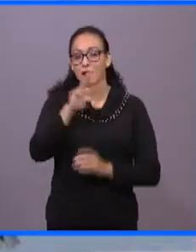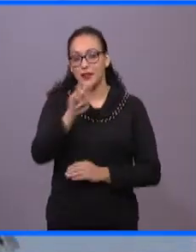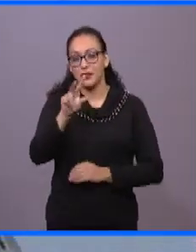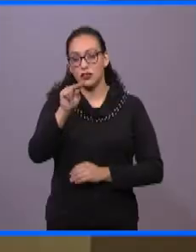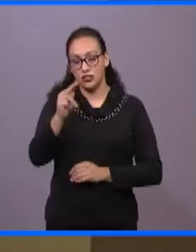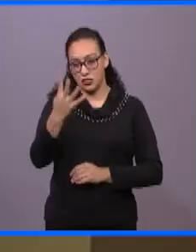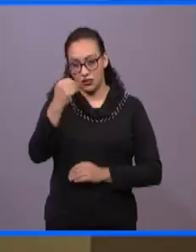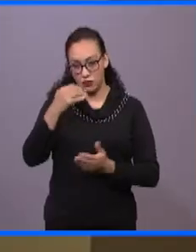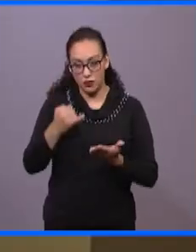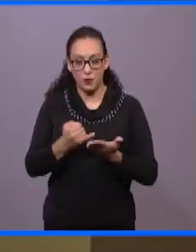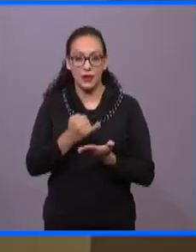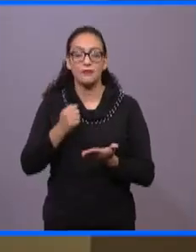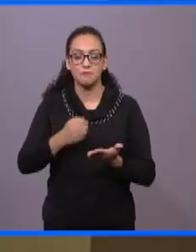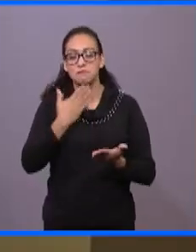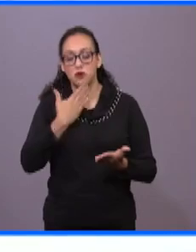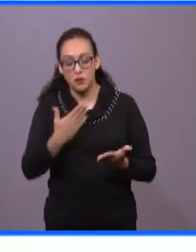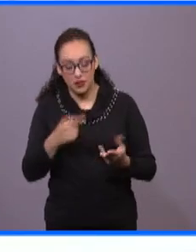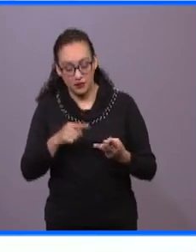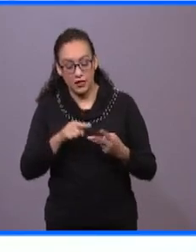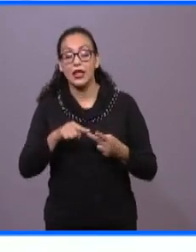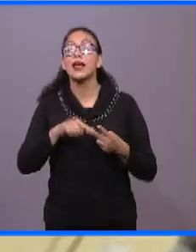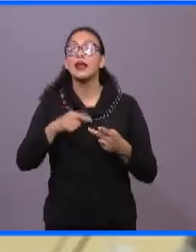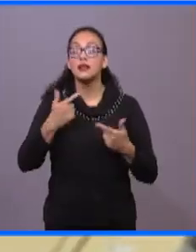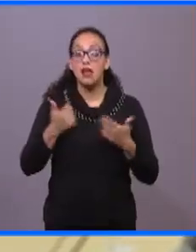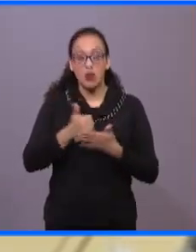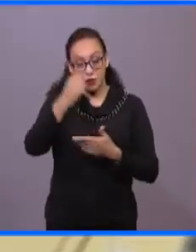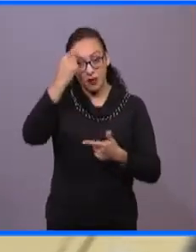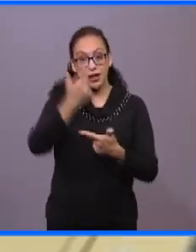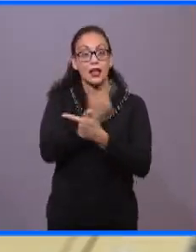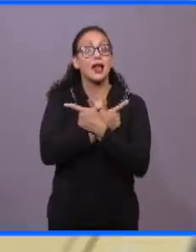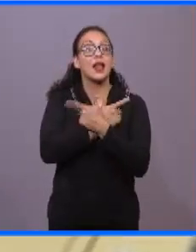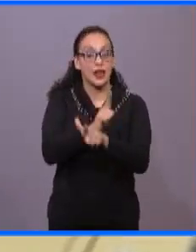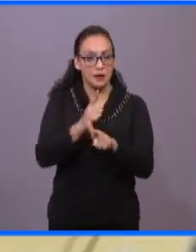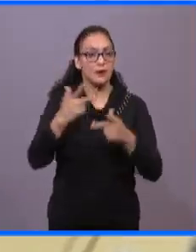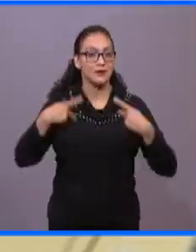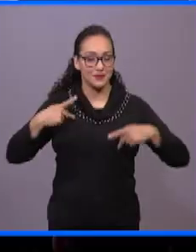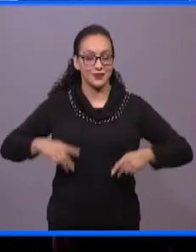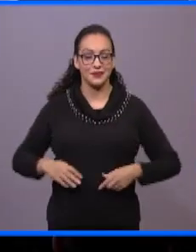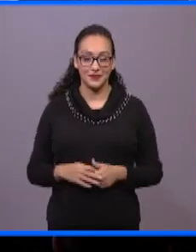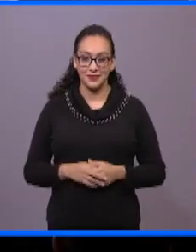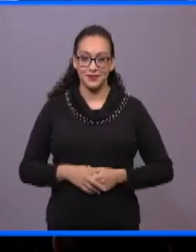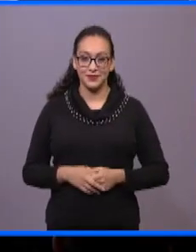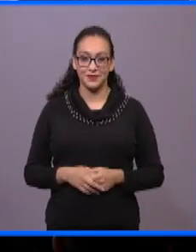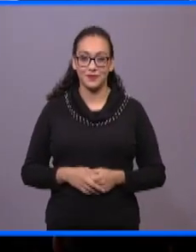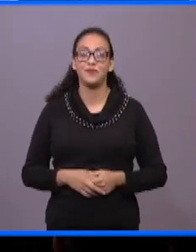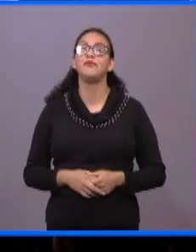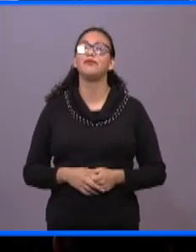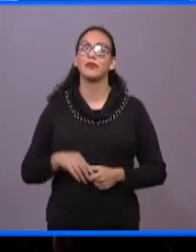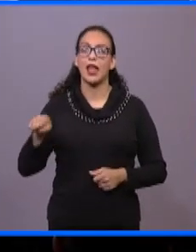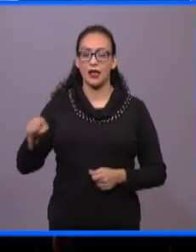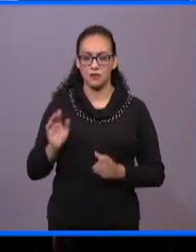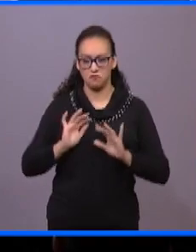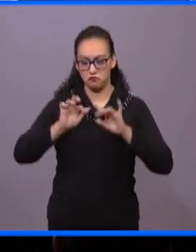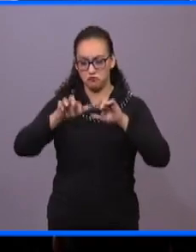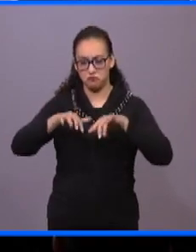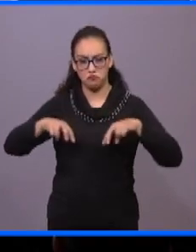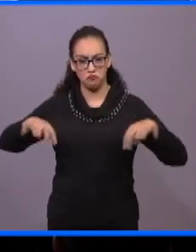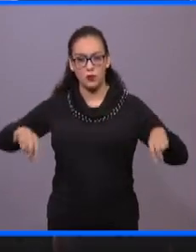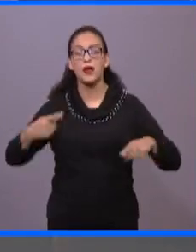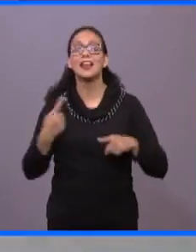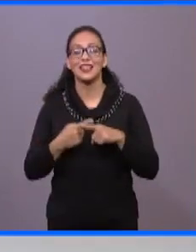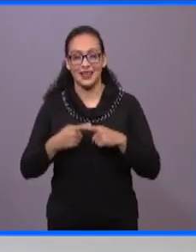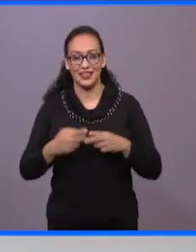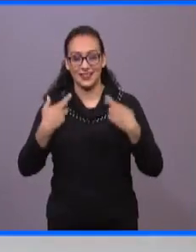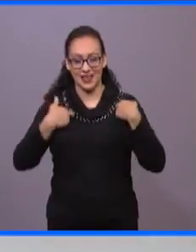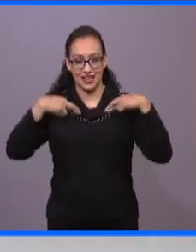19,389 resoluciones favorables que implicaron la libertad para las personas representadas. En el acto también estuvo el representante adjunto